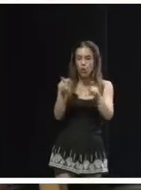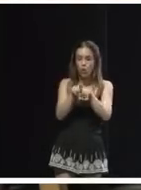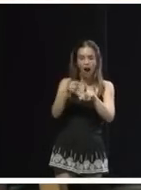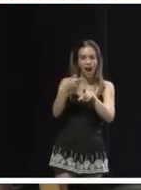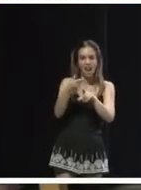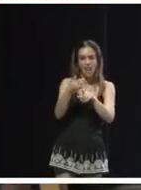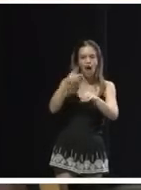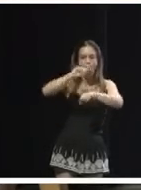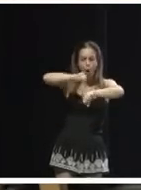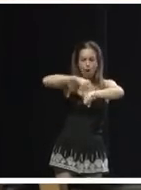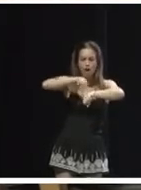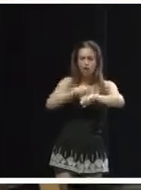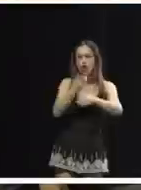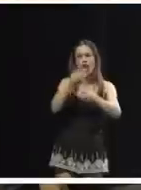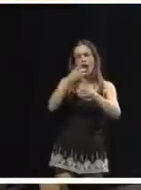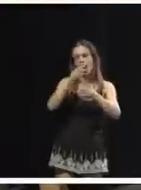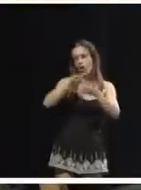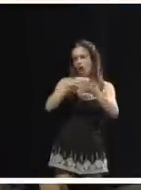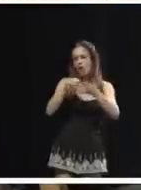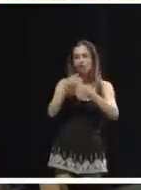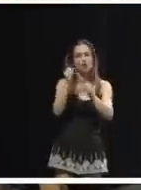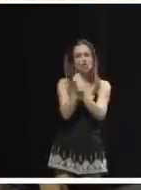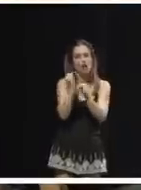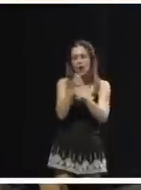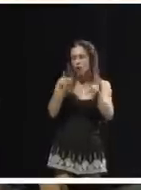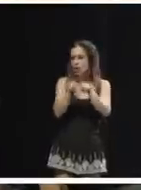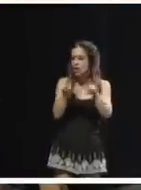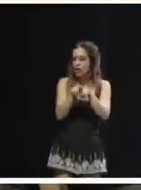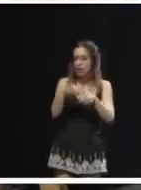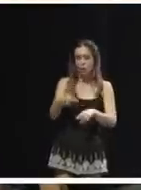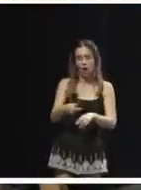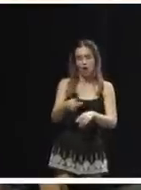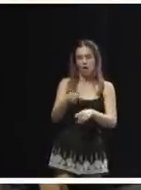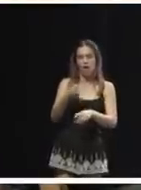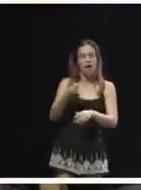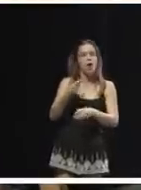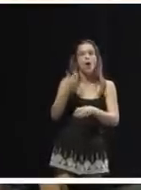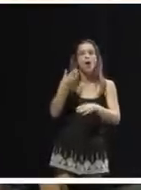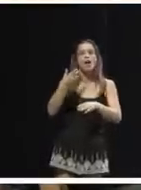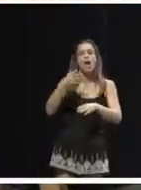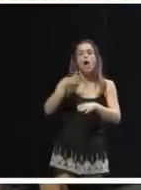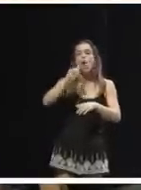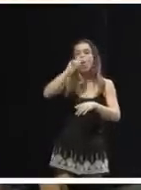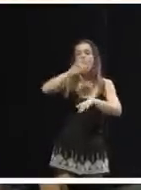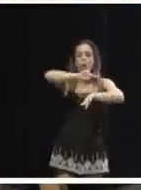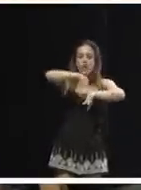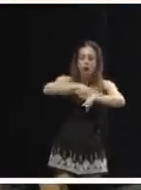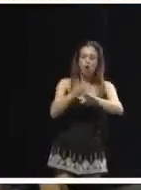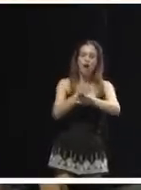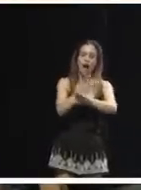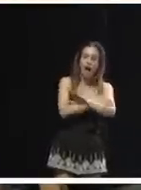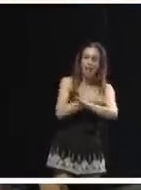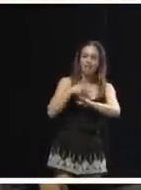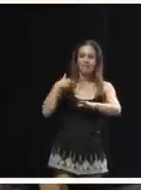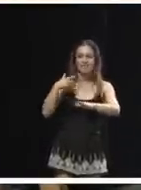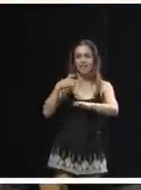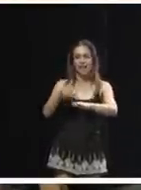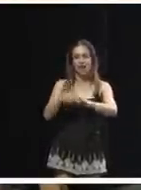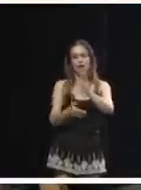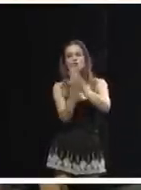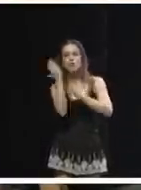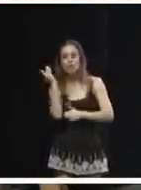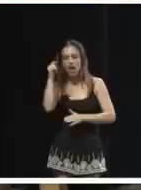jornada laboral sin reducción salarial y vamos a salir una hora antes del trabajo para poder vivir